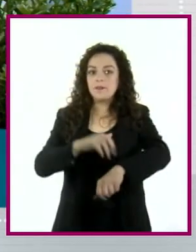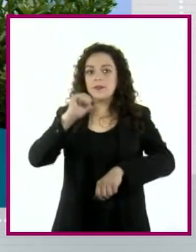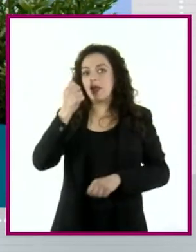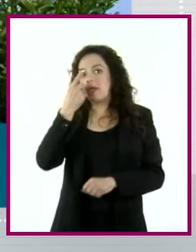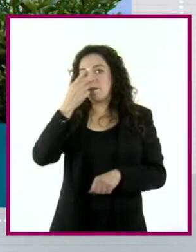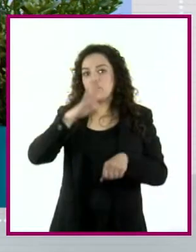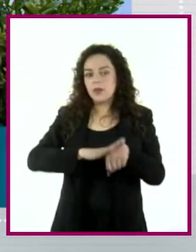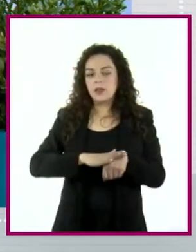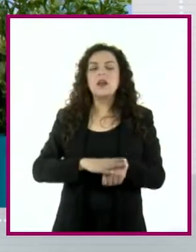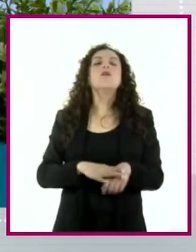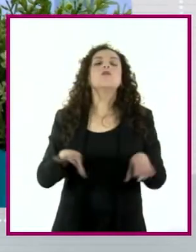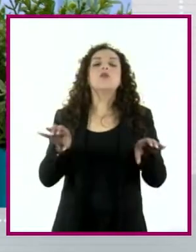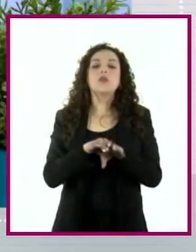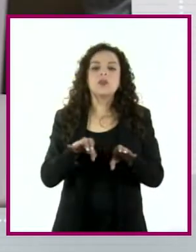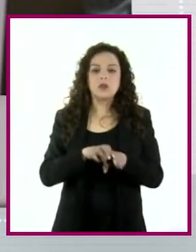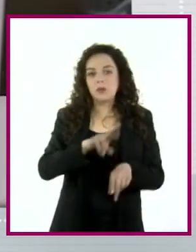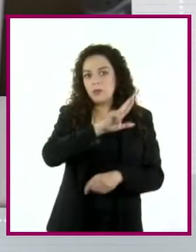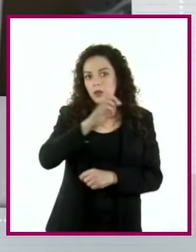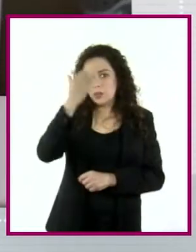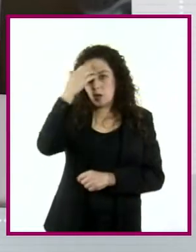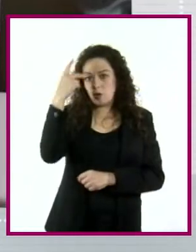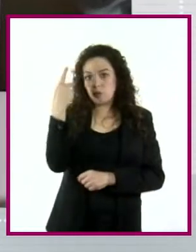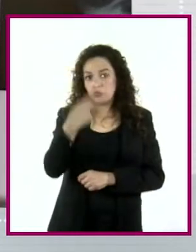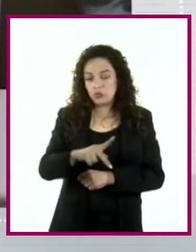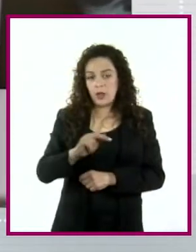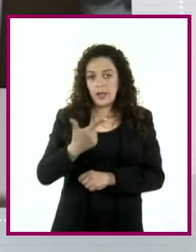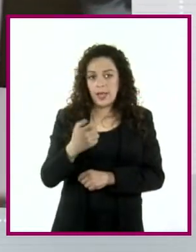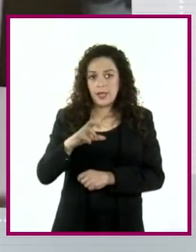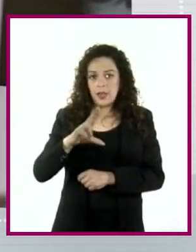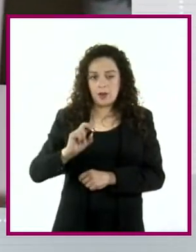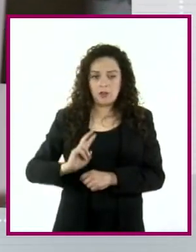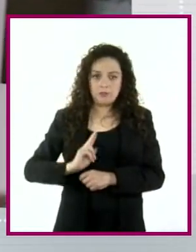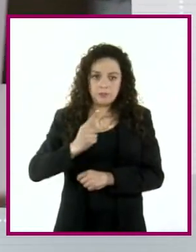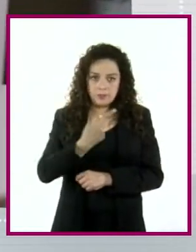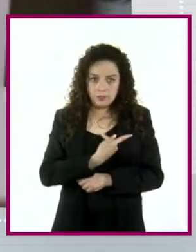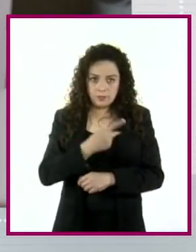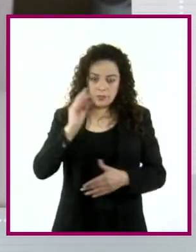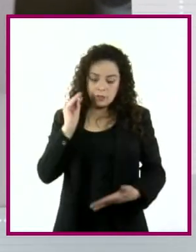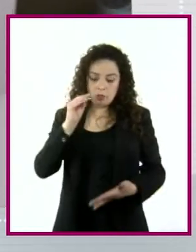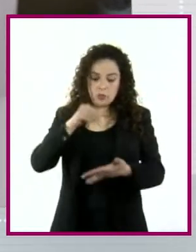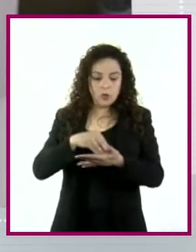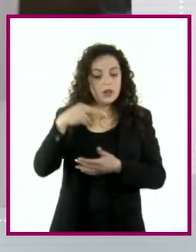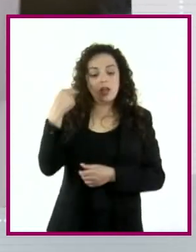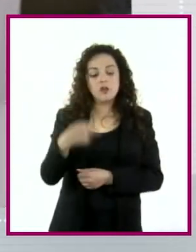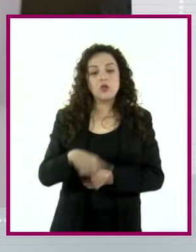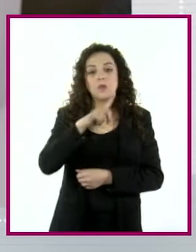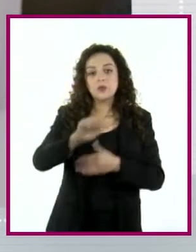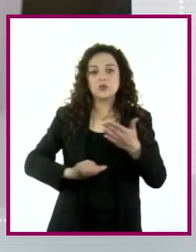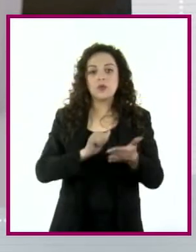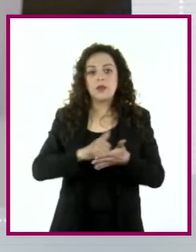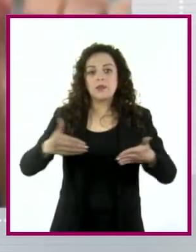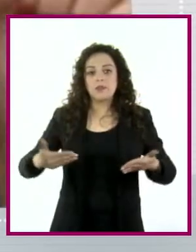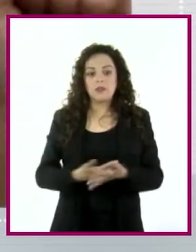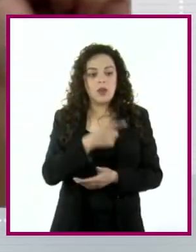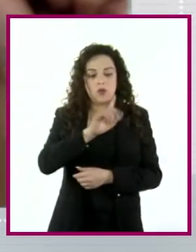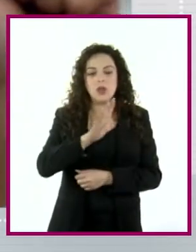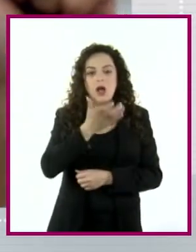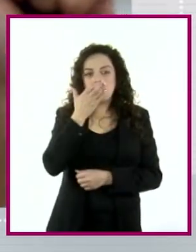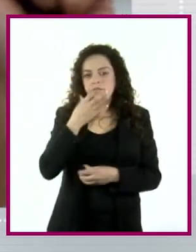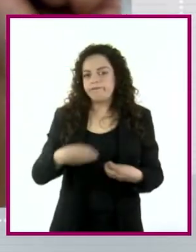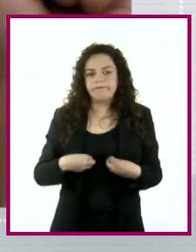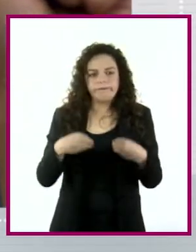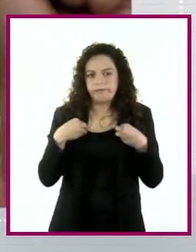poder reconocer su identidad de género y lograr tener un nombre en su acta de nacimiento con el que ya viven.